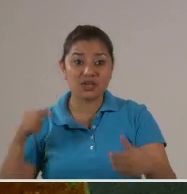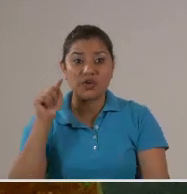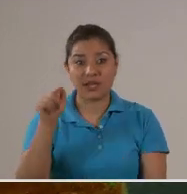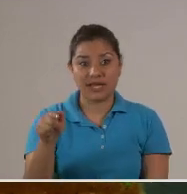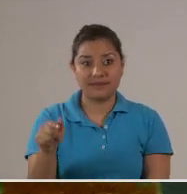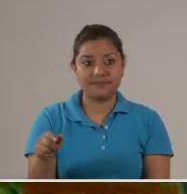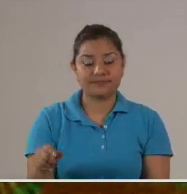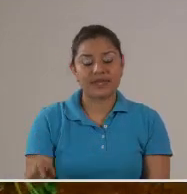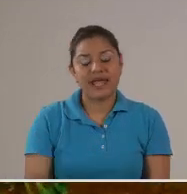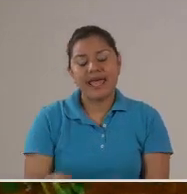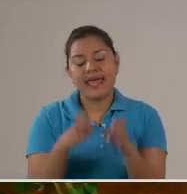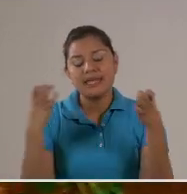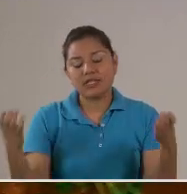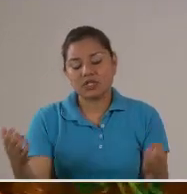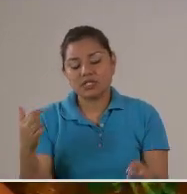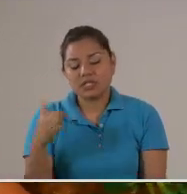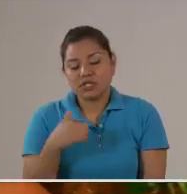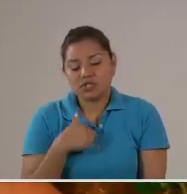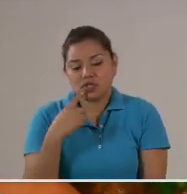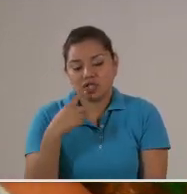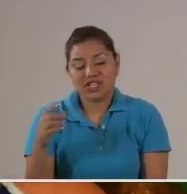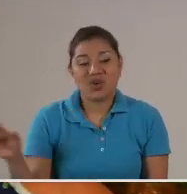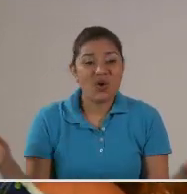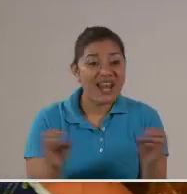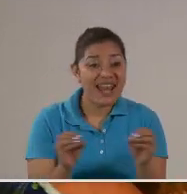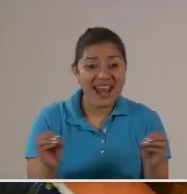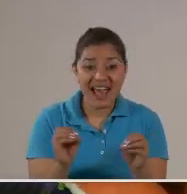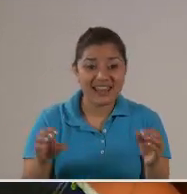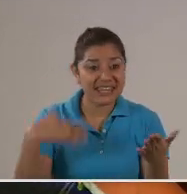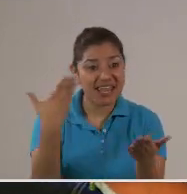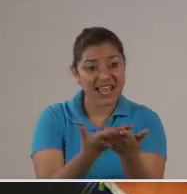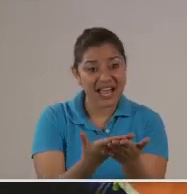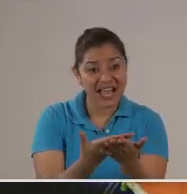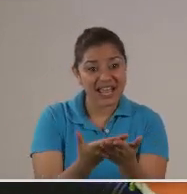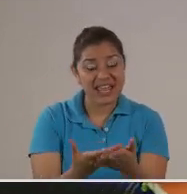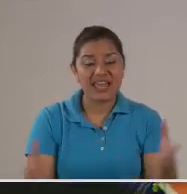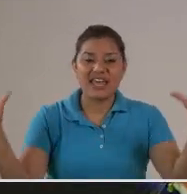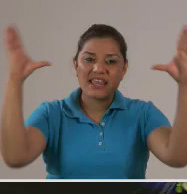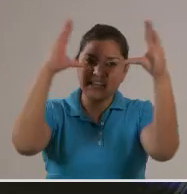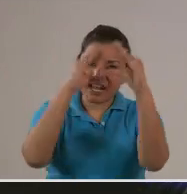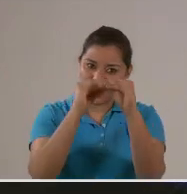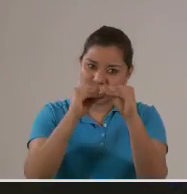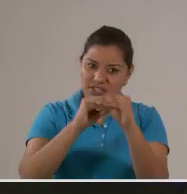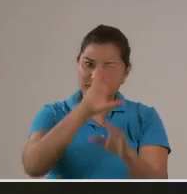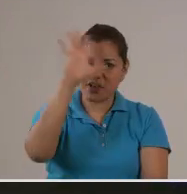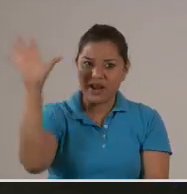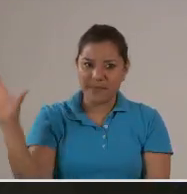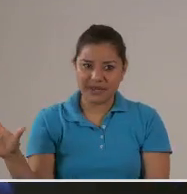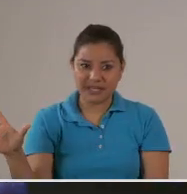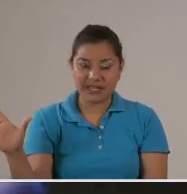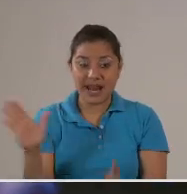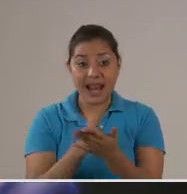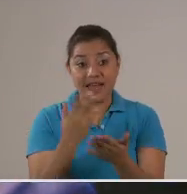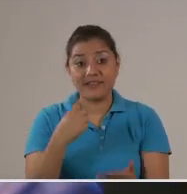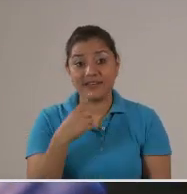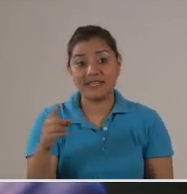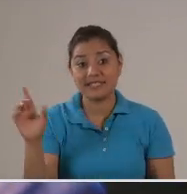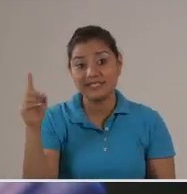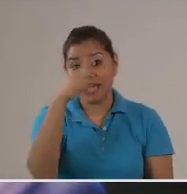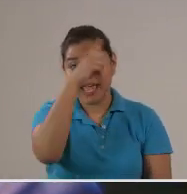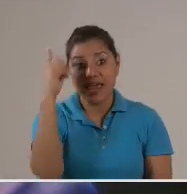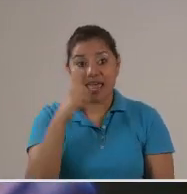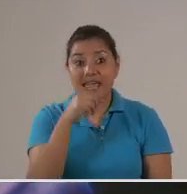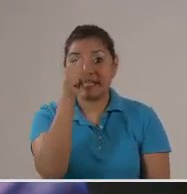nadie cae de la noche a la mañana nadie nadie nadie Ah la Biblia dice en el libro de Santiago